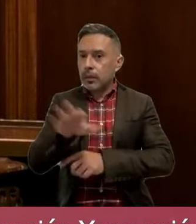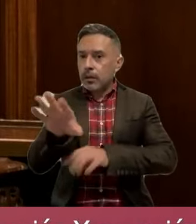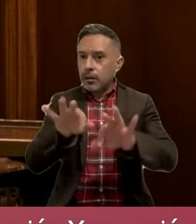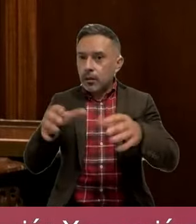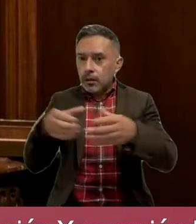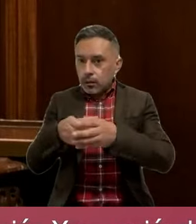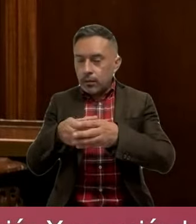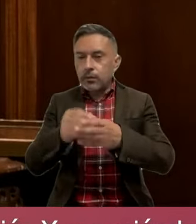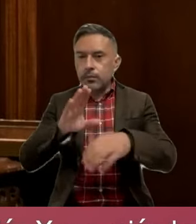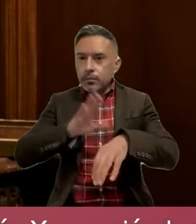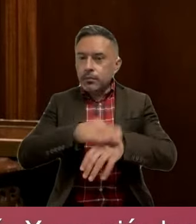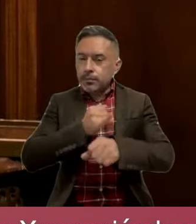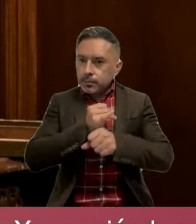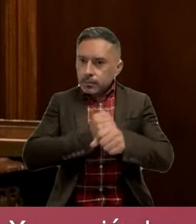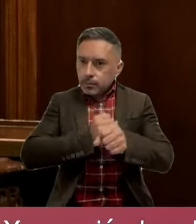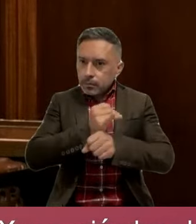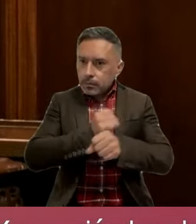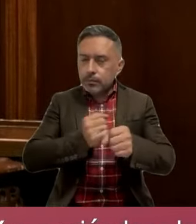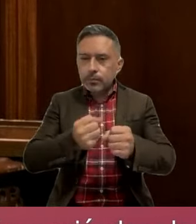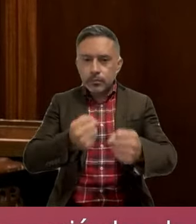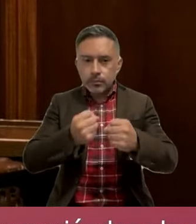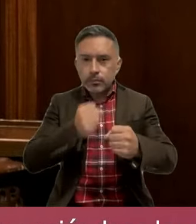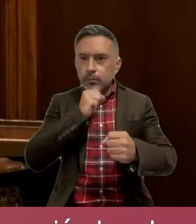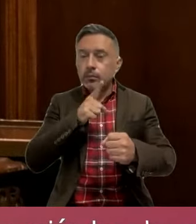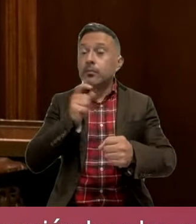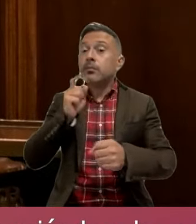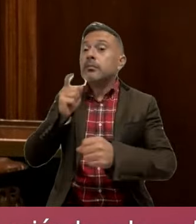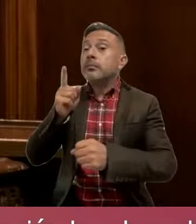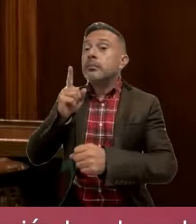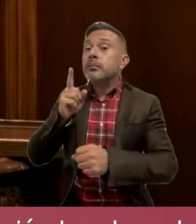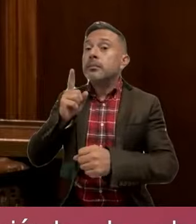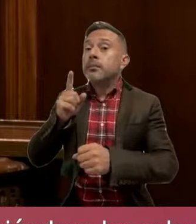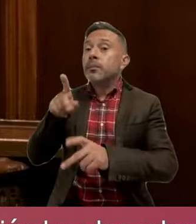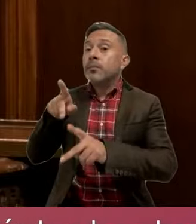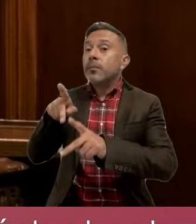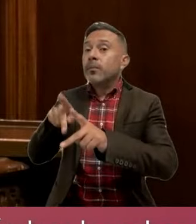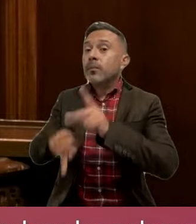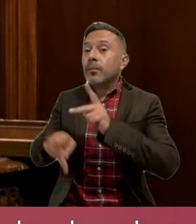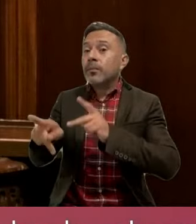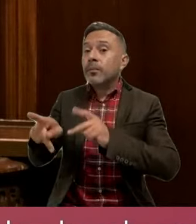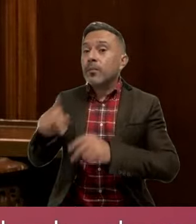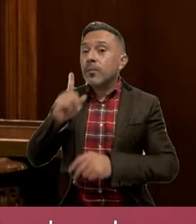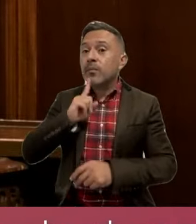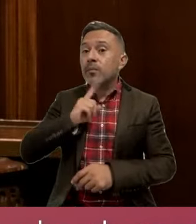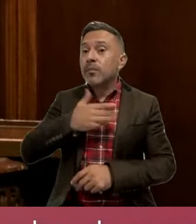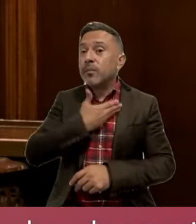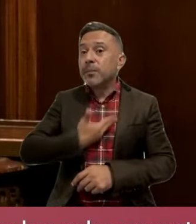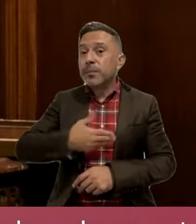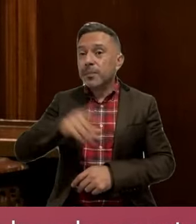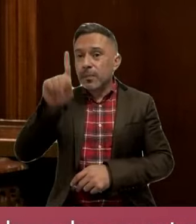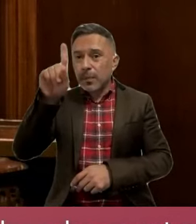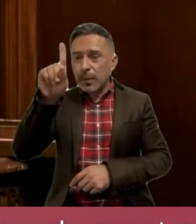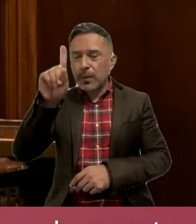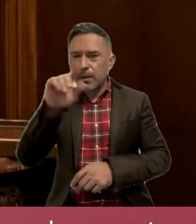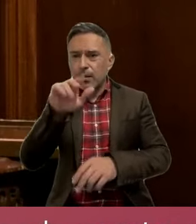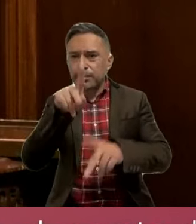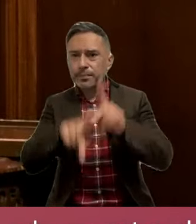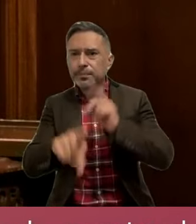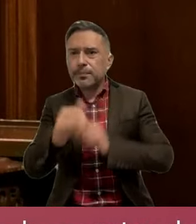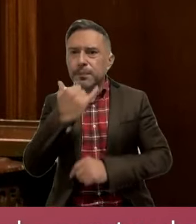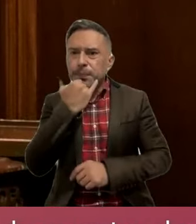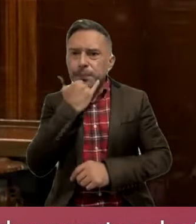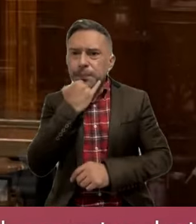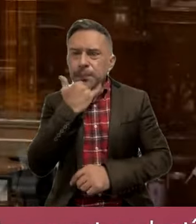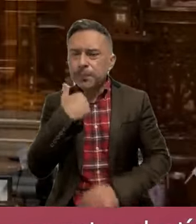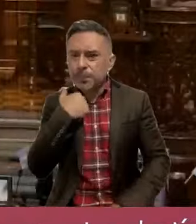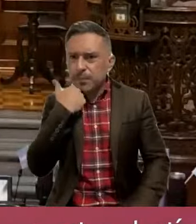de la investigación y de la inteligencia. Presidenta, perdón, quisiera preguntar,